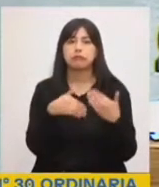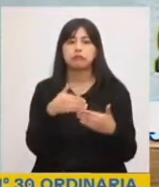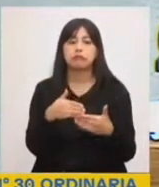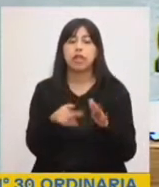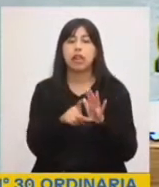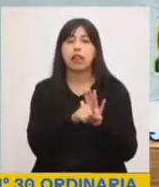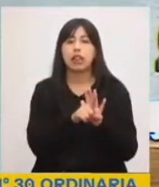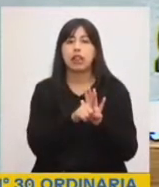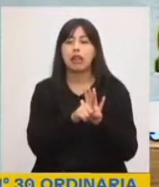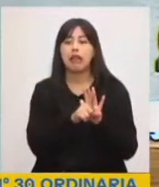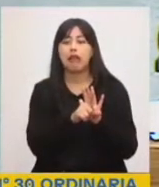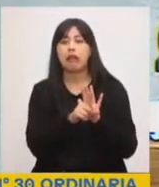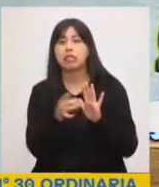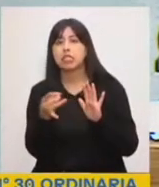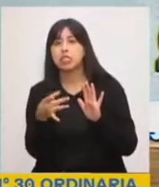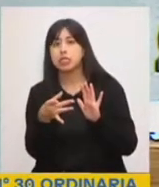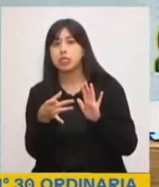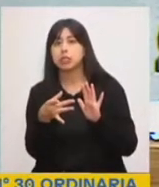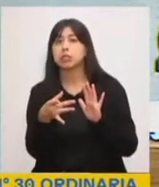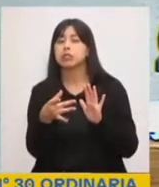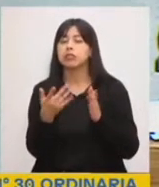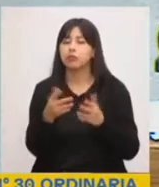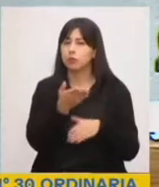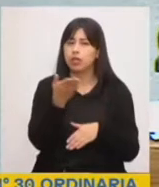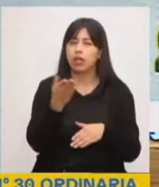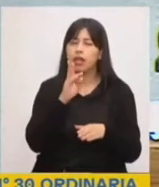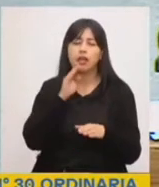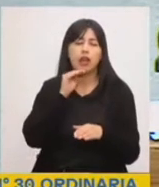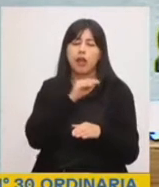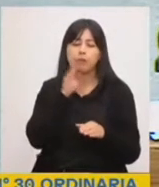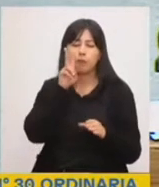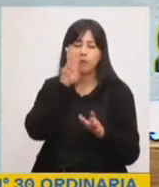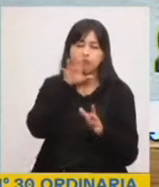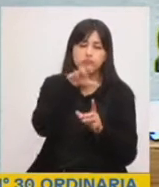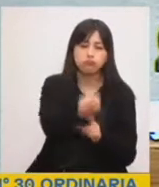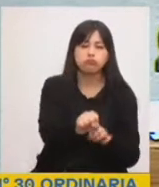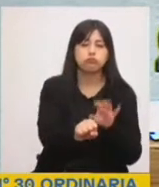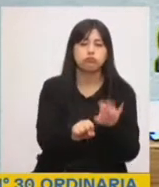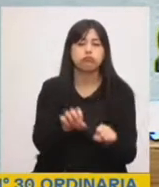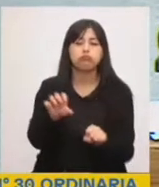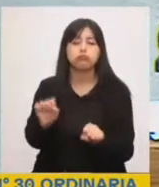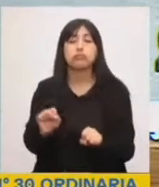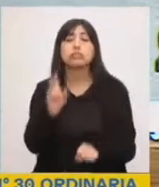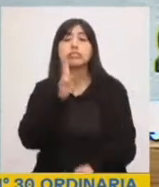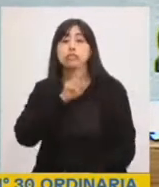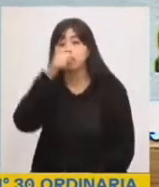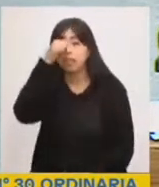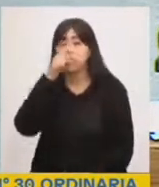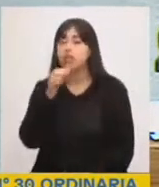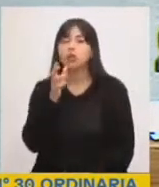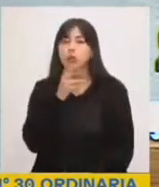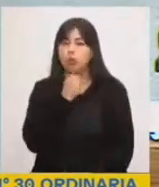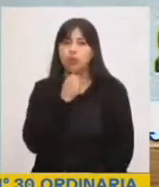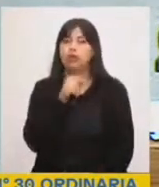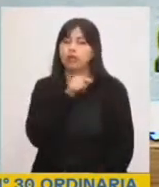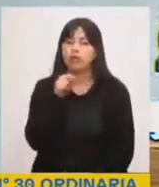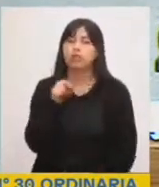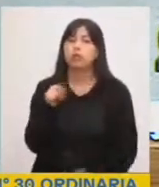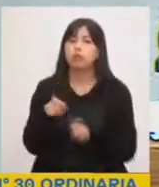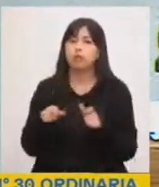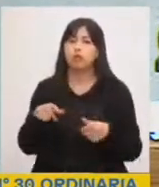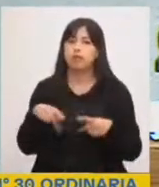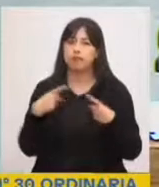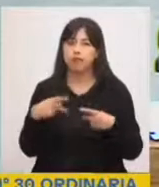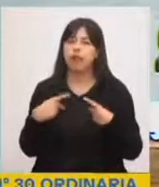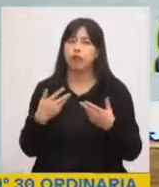ley, tal como lo han hecho, sin dejar espacios a la impunidad, lo que la ciudadanía valora y reconoce.